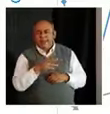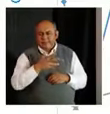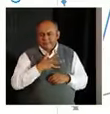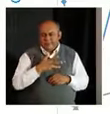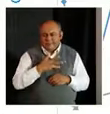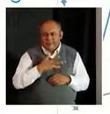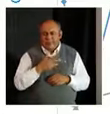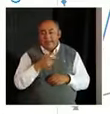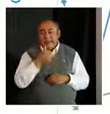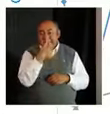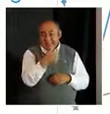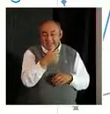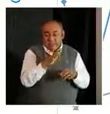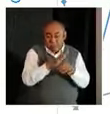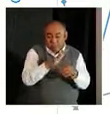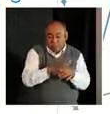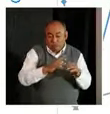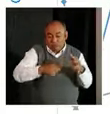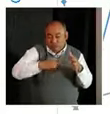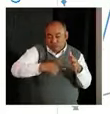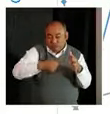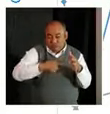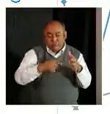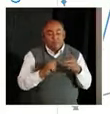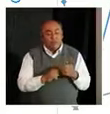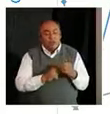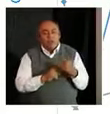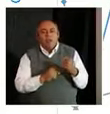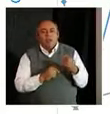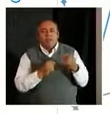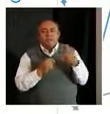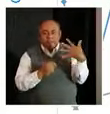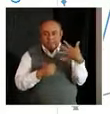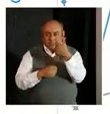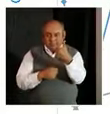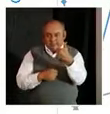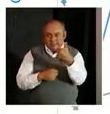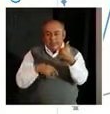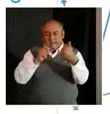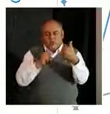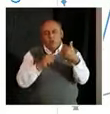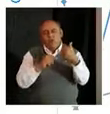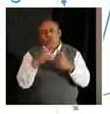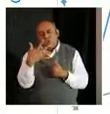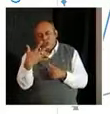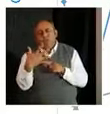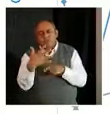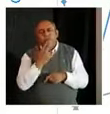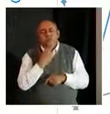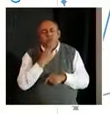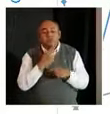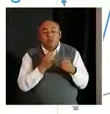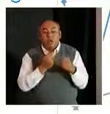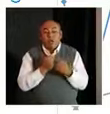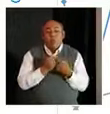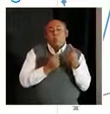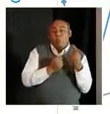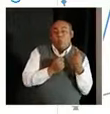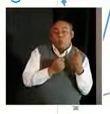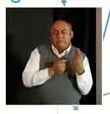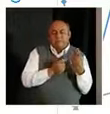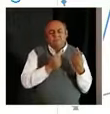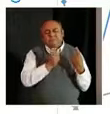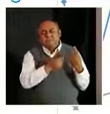más operamos 5. Si una bomba llegara a tener un defecto mayor, entraría la